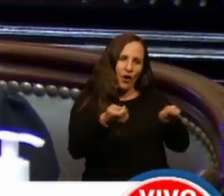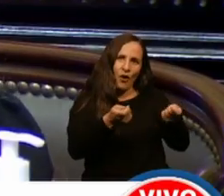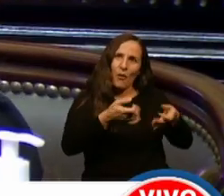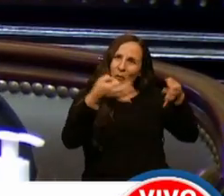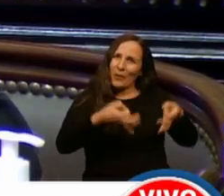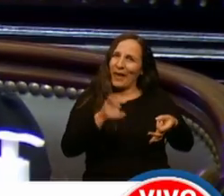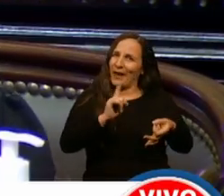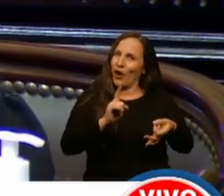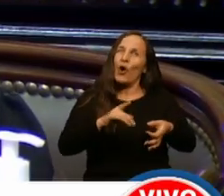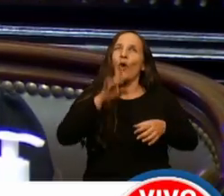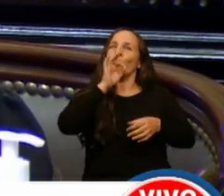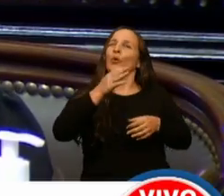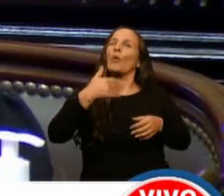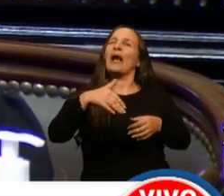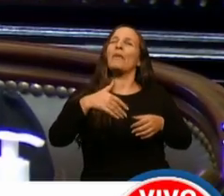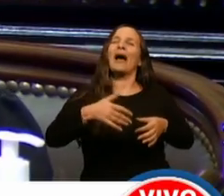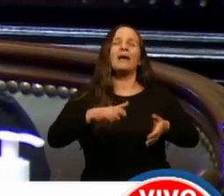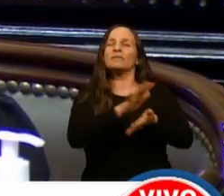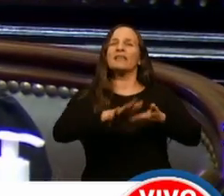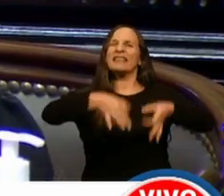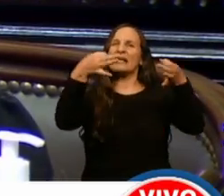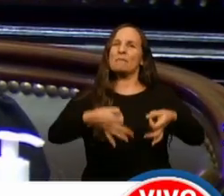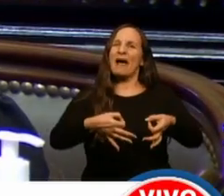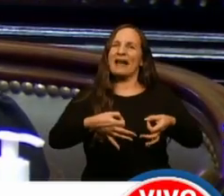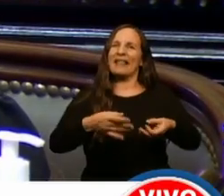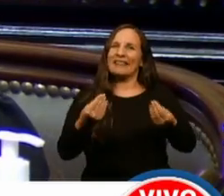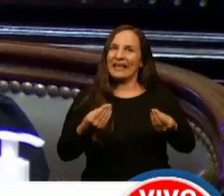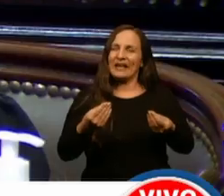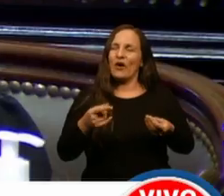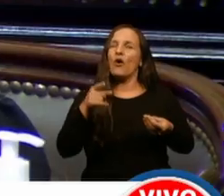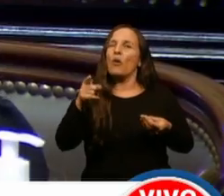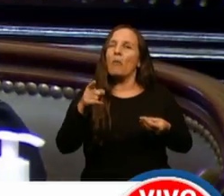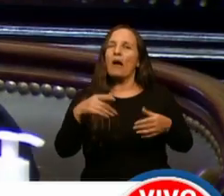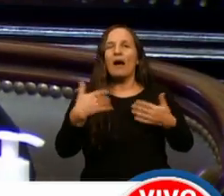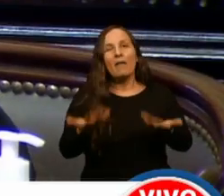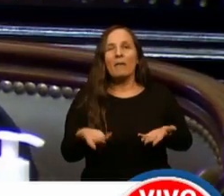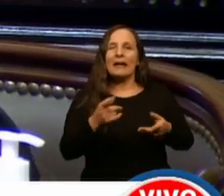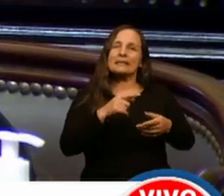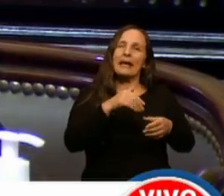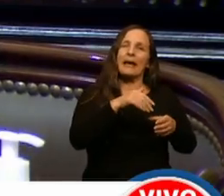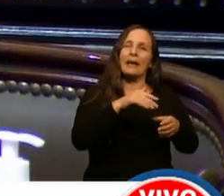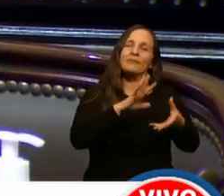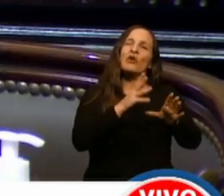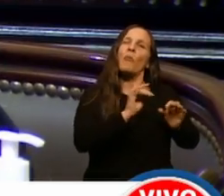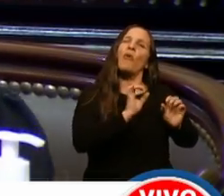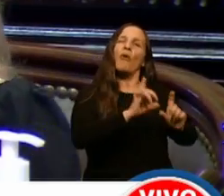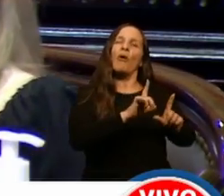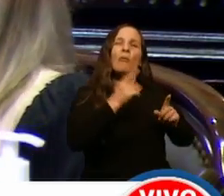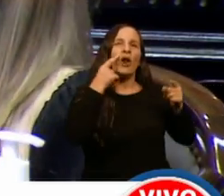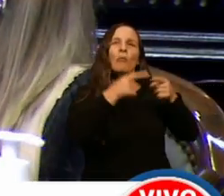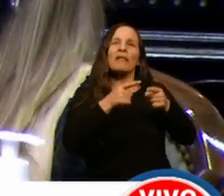transparencia y esa eficiencia en el gasto si siguen usando el erario público con sus fines electoralistas muchas gracias